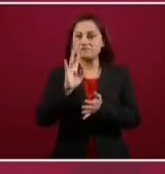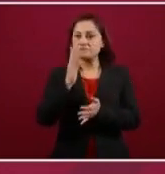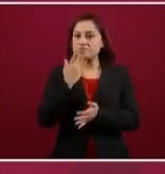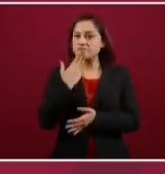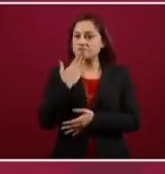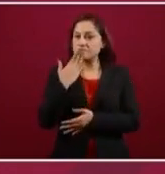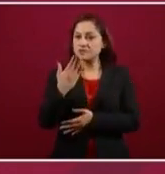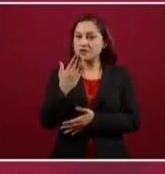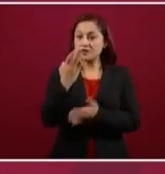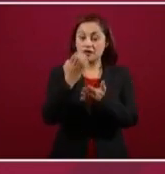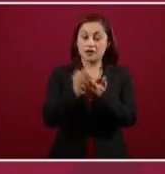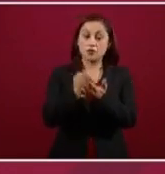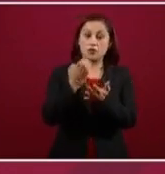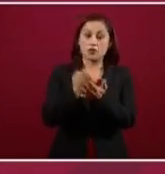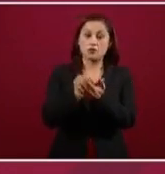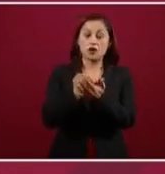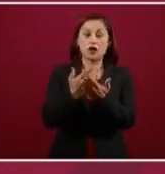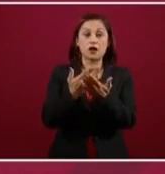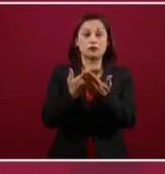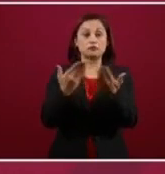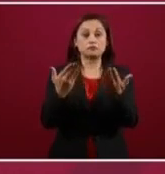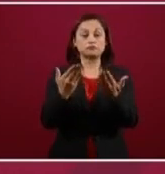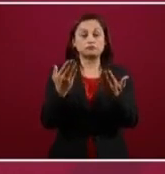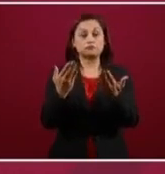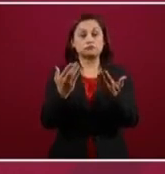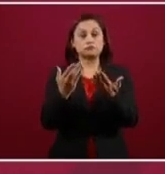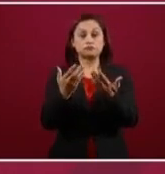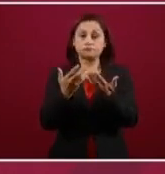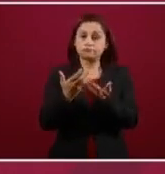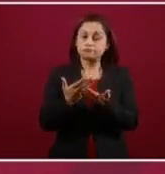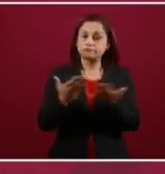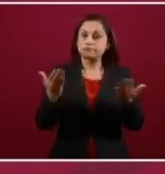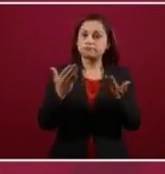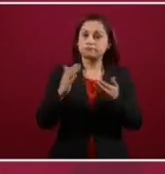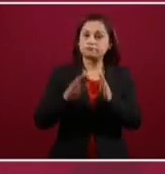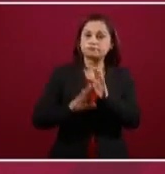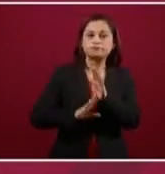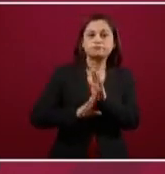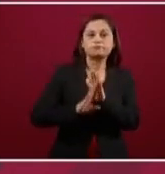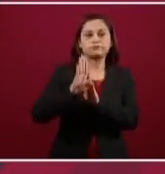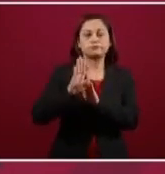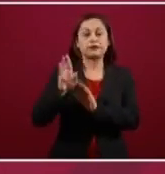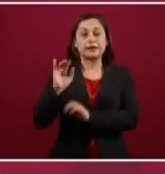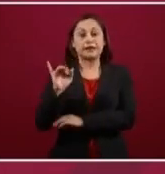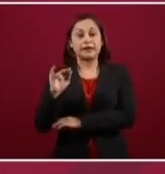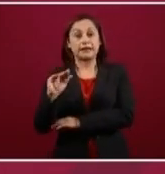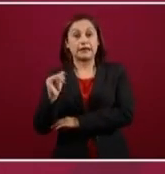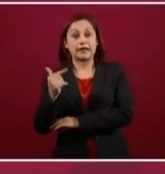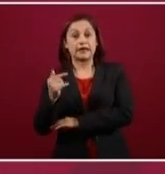la economía creció de acuerdo a los datos del INEGI.